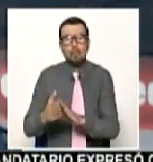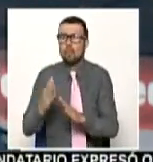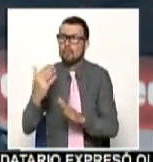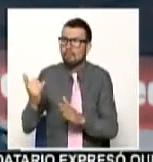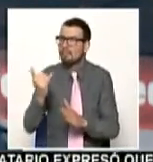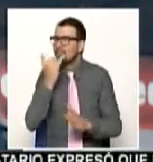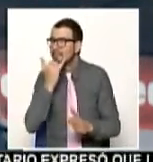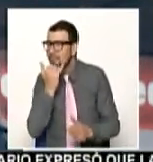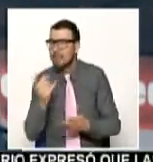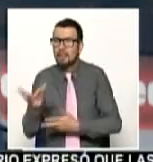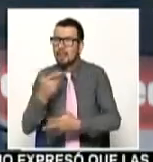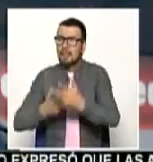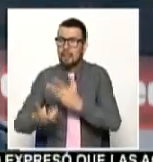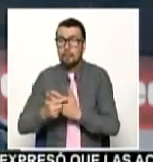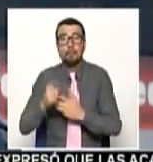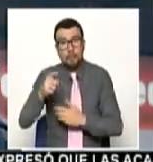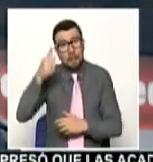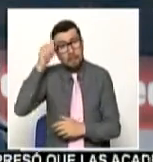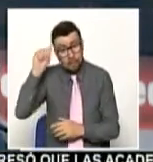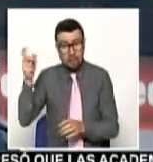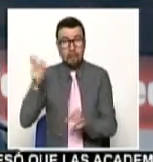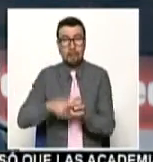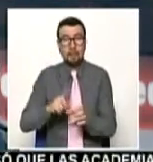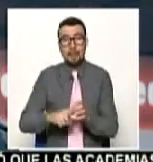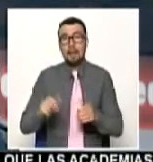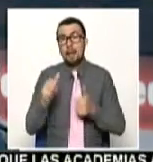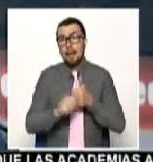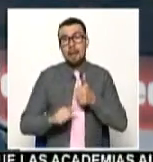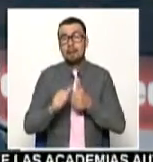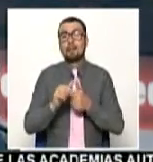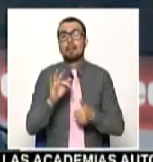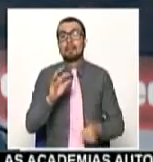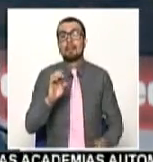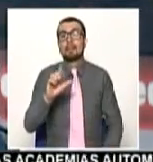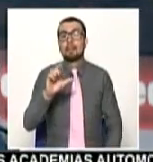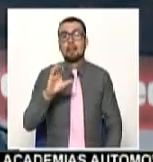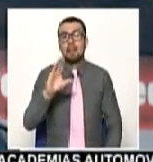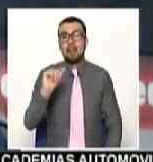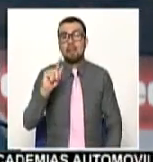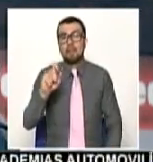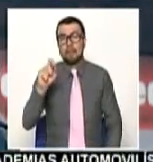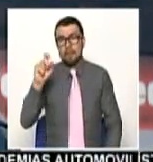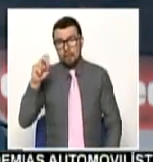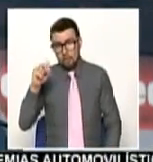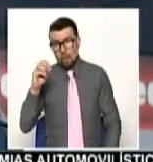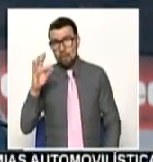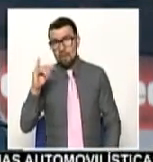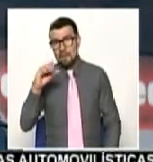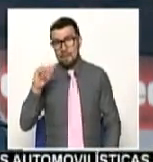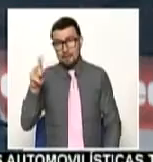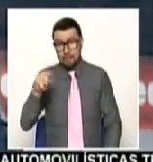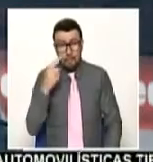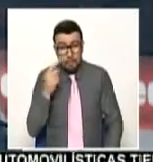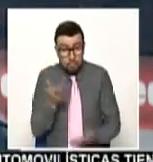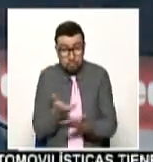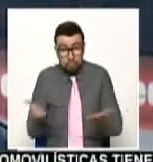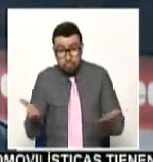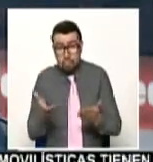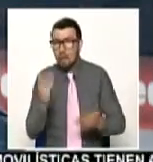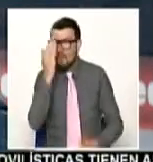del Triángulo del Café. No olvides escribirnos a través de @telecafenoticias en Twitter, Telecafé Noticias en Facebook, nuestro correo electrónico,